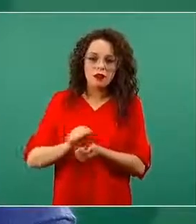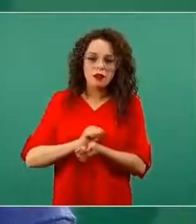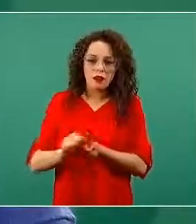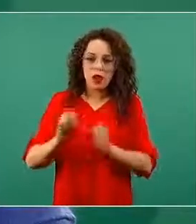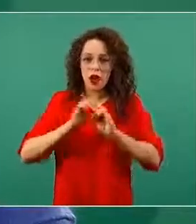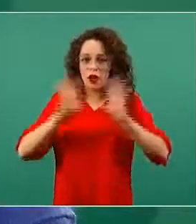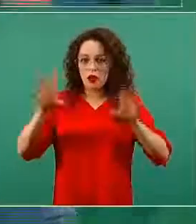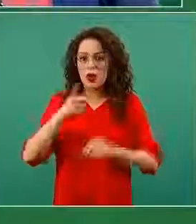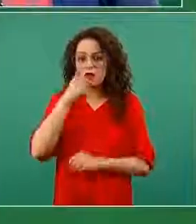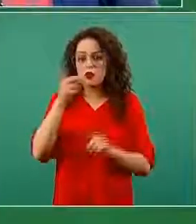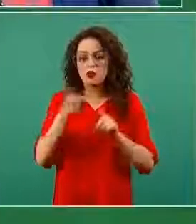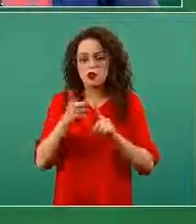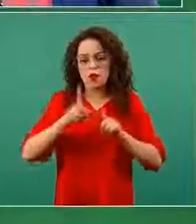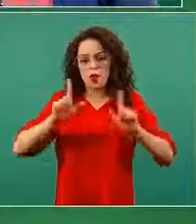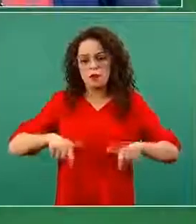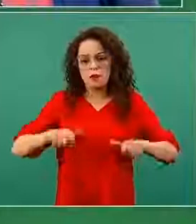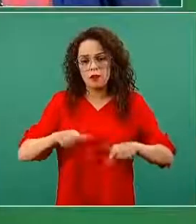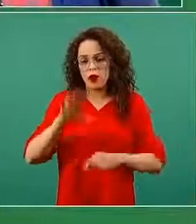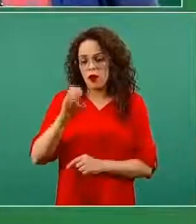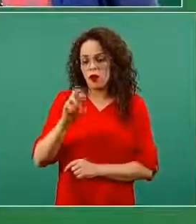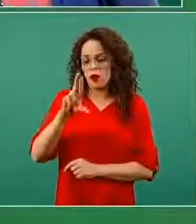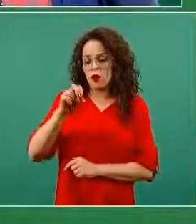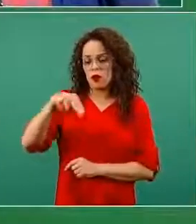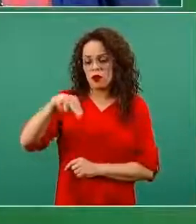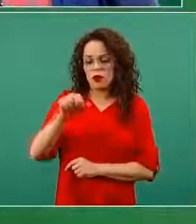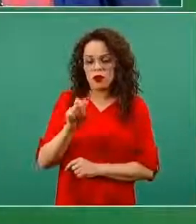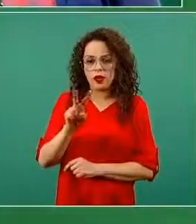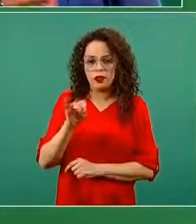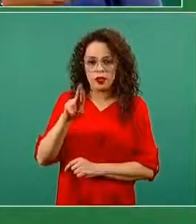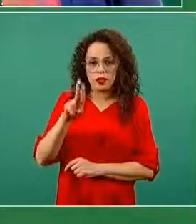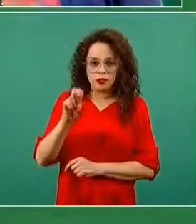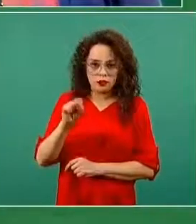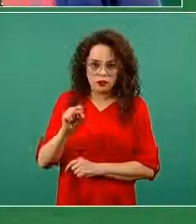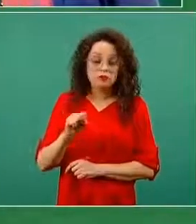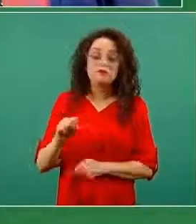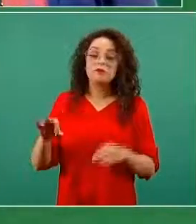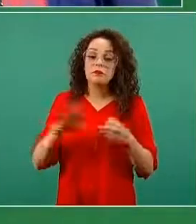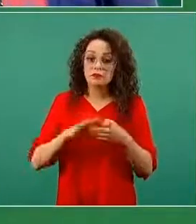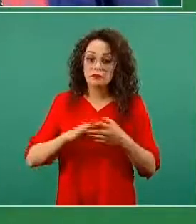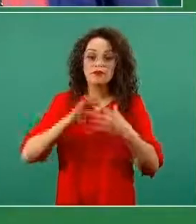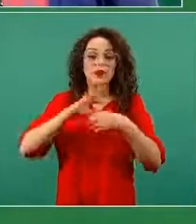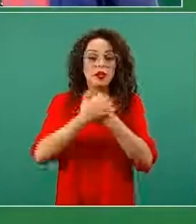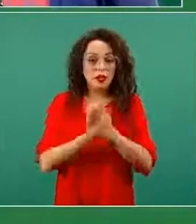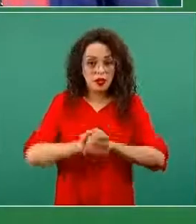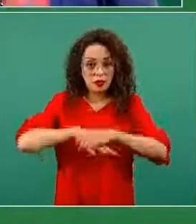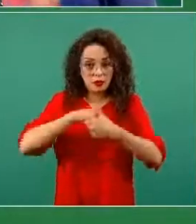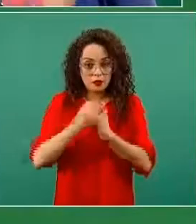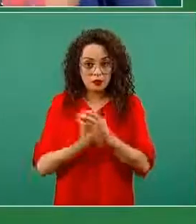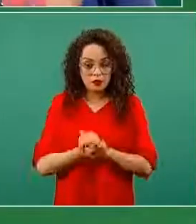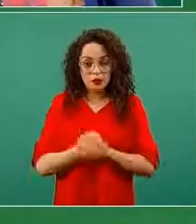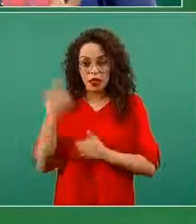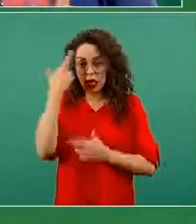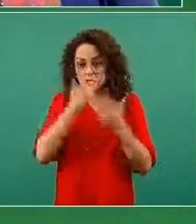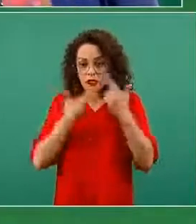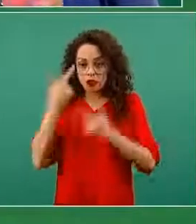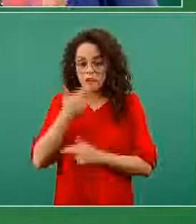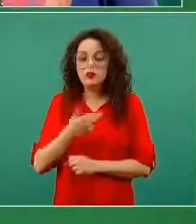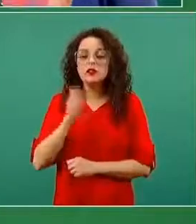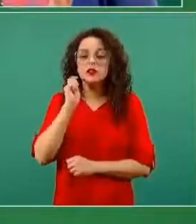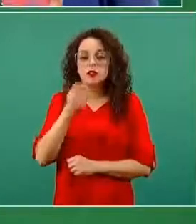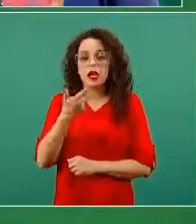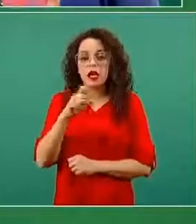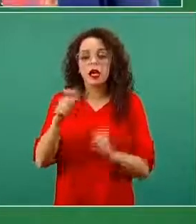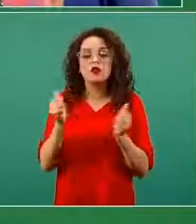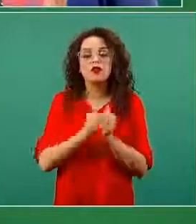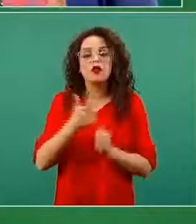página de coronavirus cómo hacerlos, el hacer nuestra higiene de manos, revisar la concentración de alcohol gel, espacios